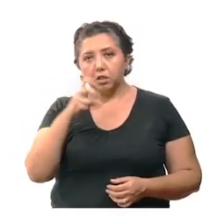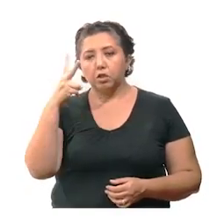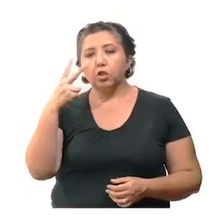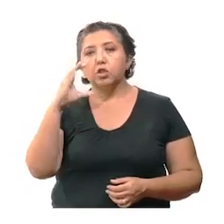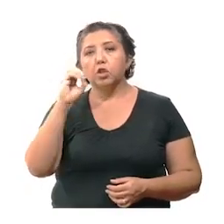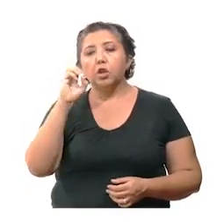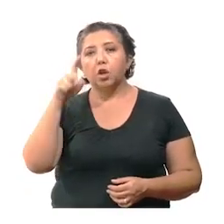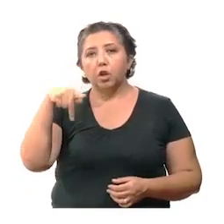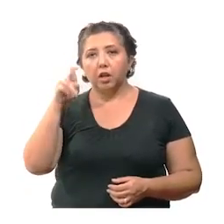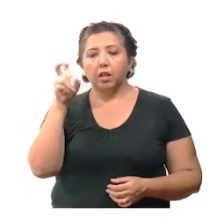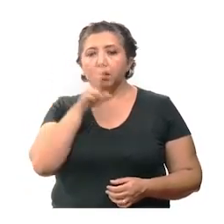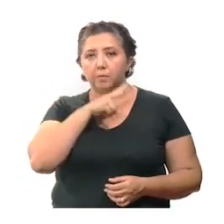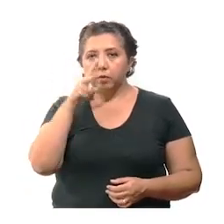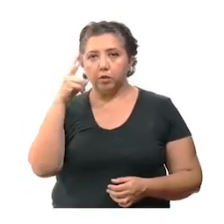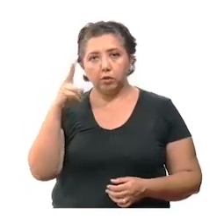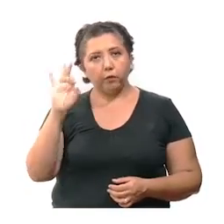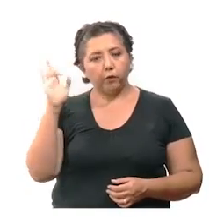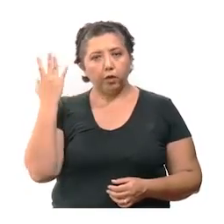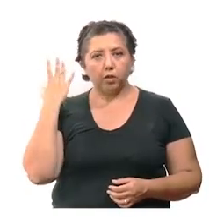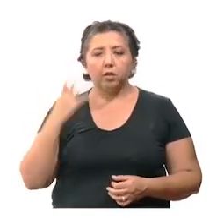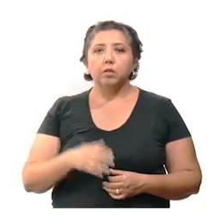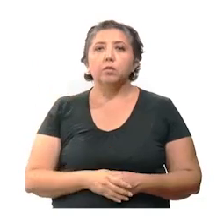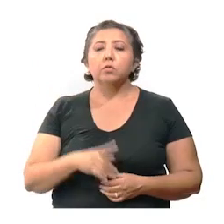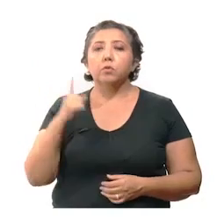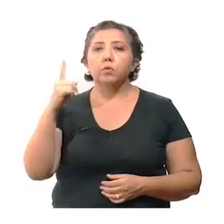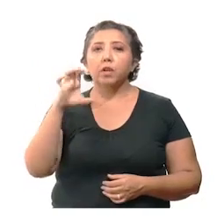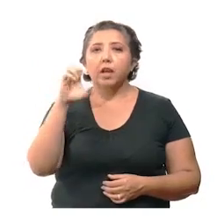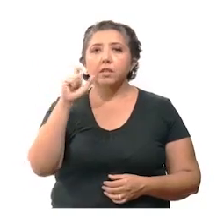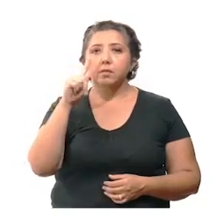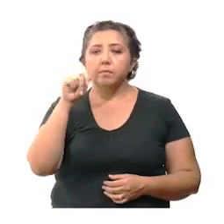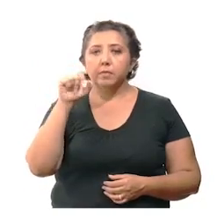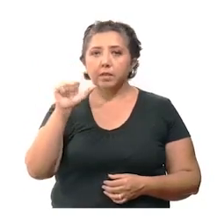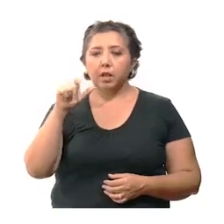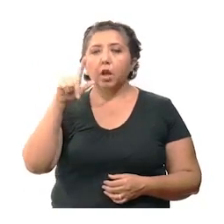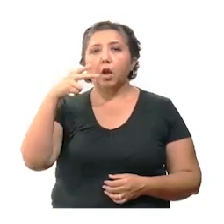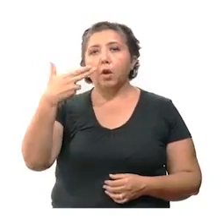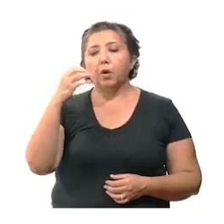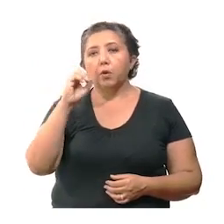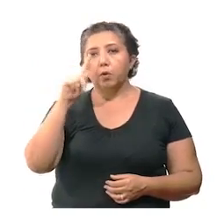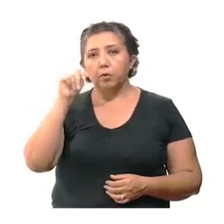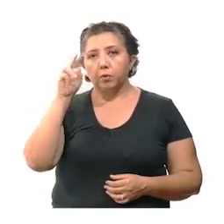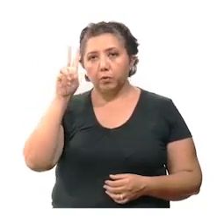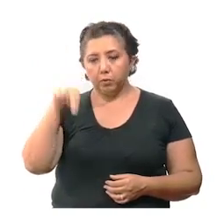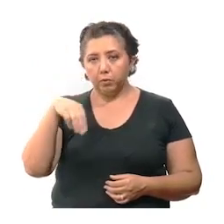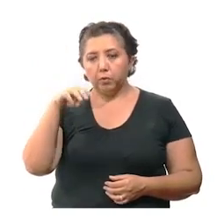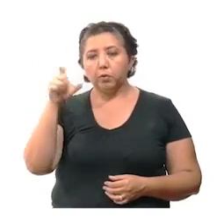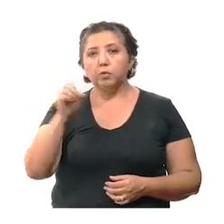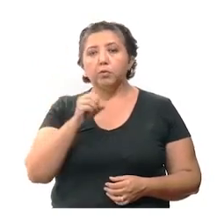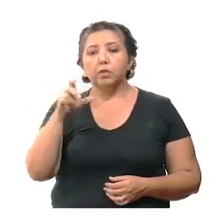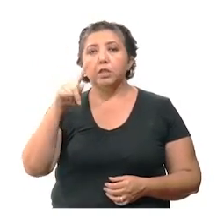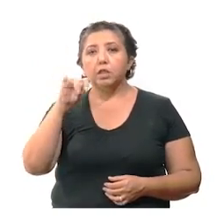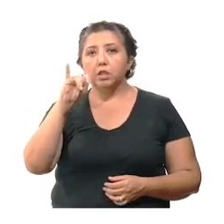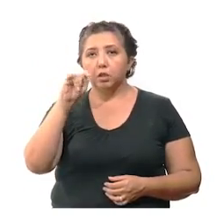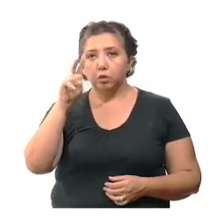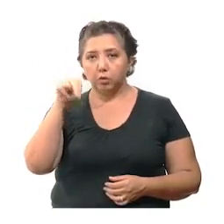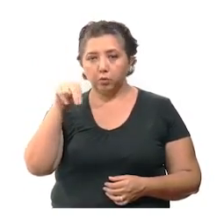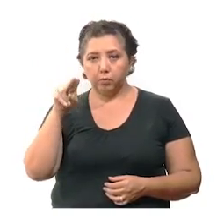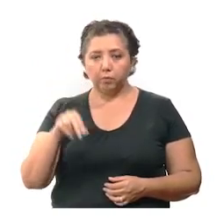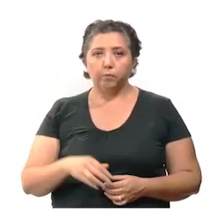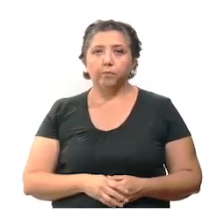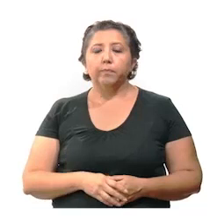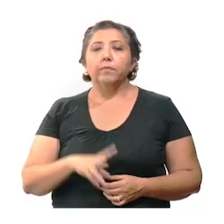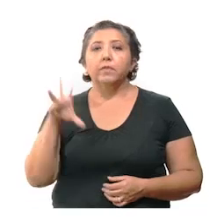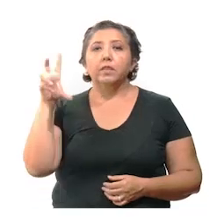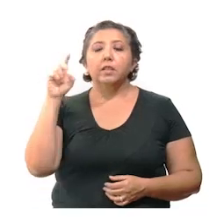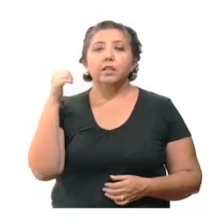en Concal y en Valladolid, y 2 foráneos, 1 en Espita, Joctum, Junucma, Mocochá, Oshkushkap y Tinum.